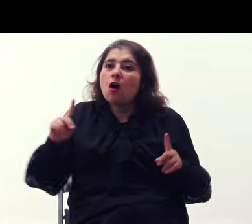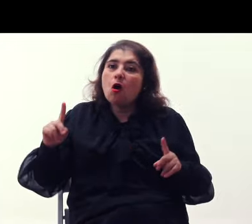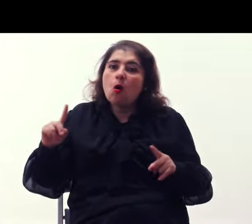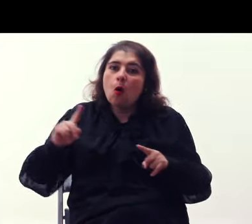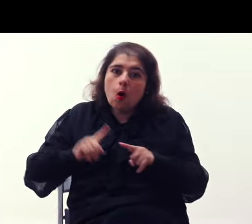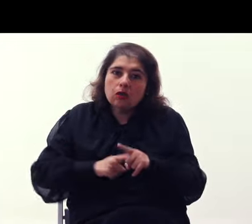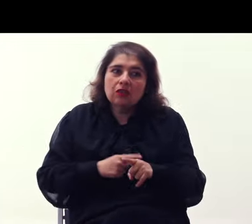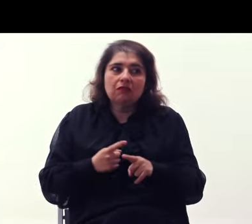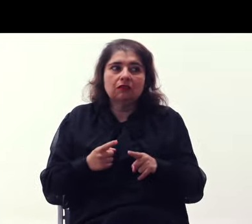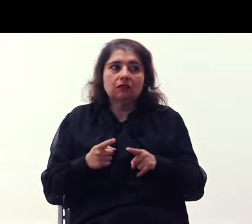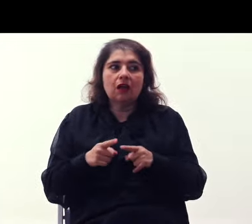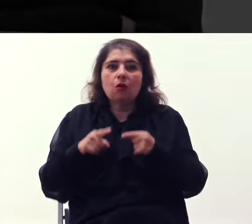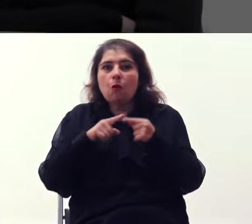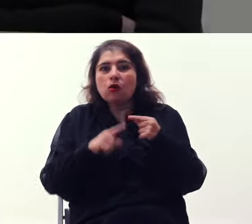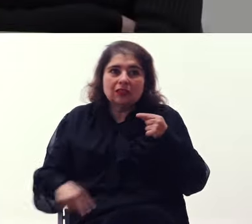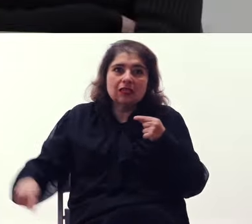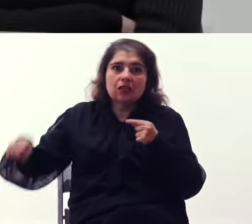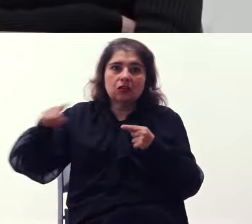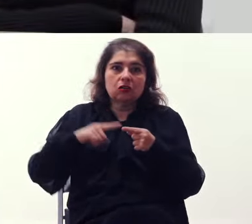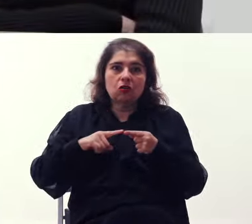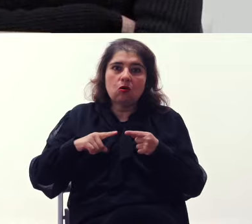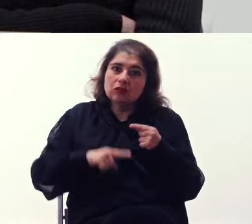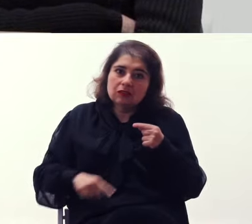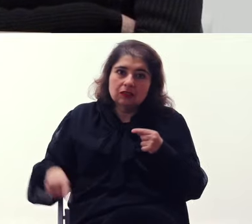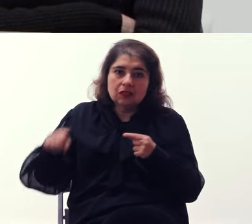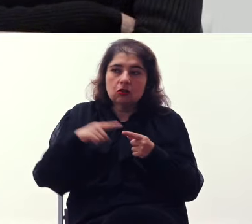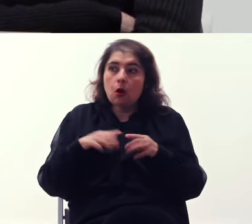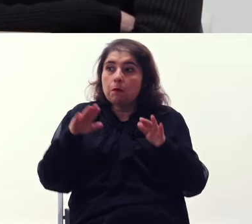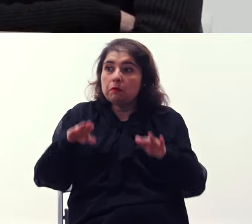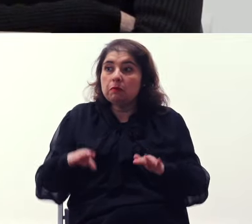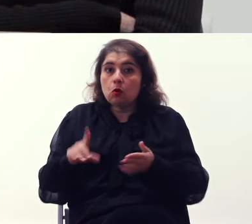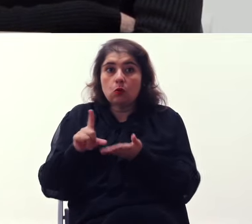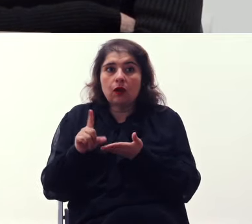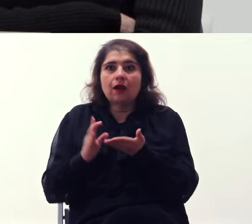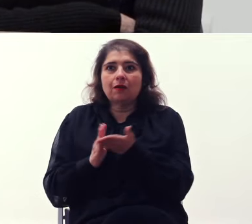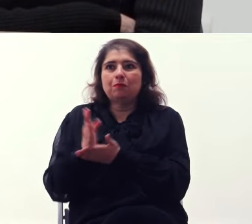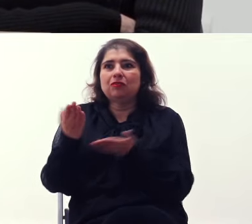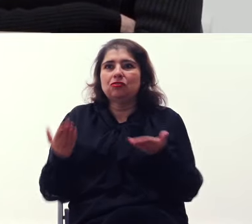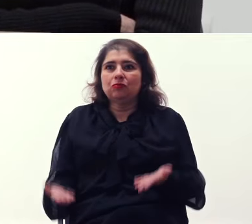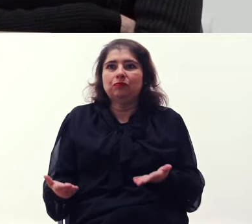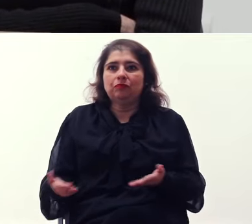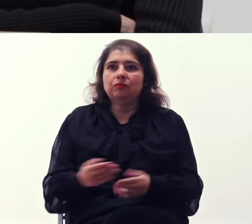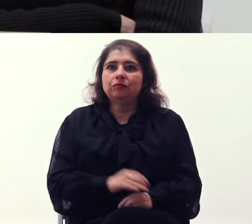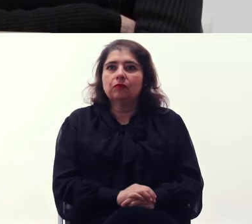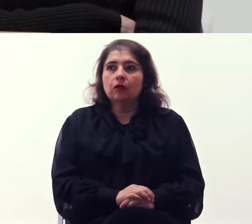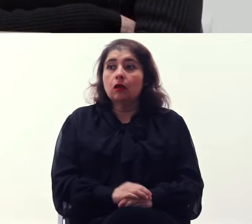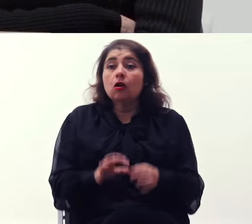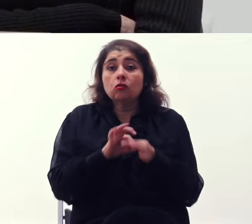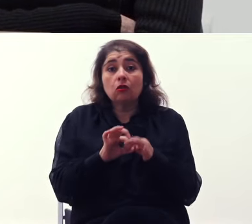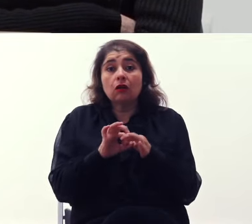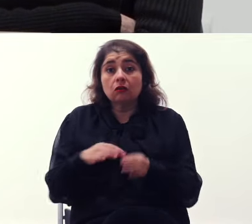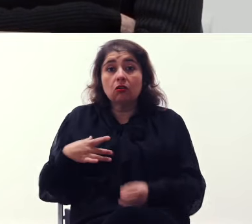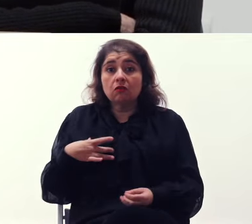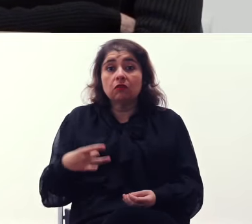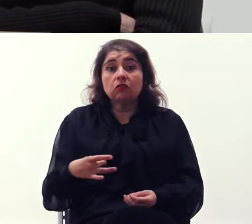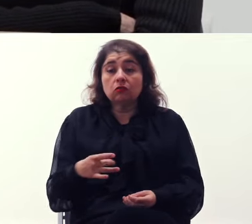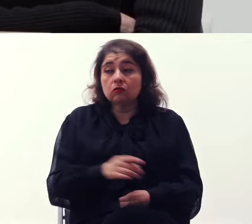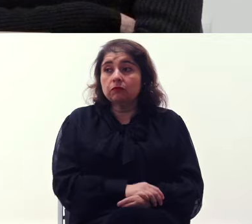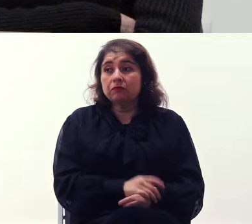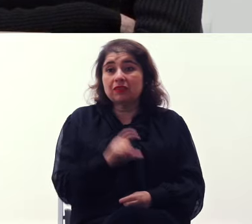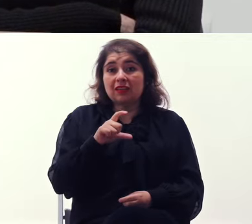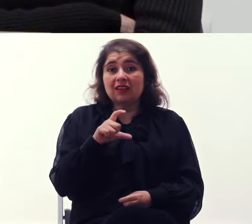que volver a cerrar una especie de ciclo al mismo lugar donde esto partió.